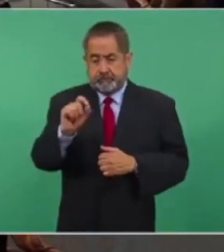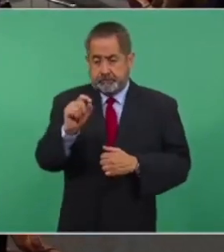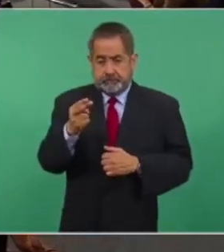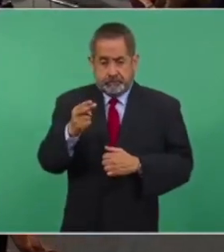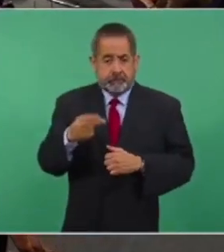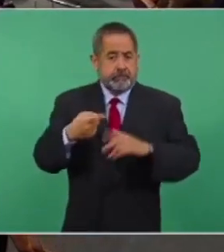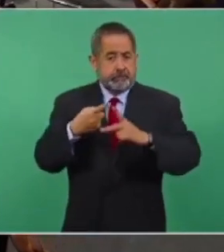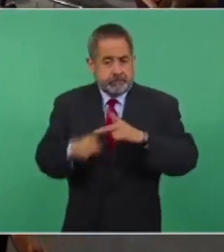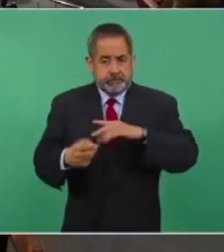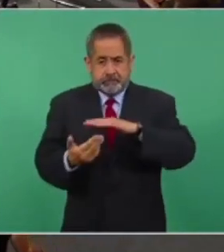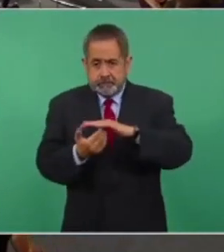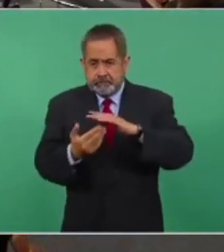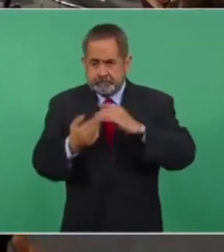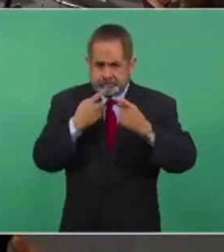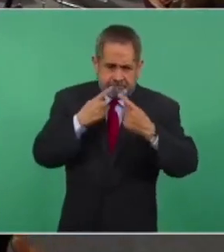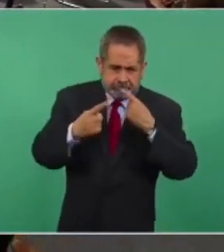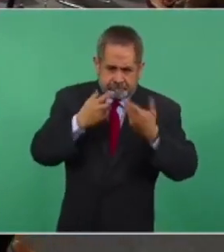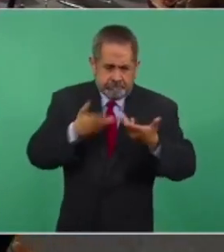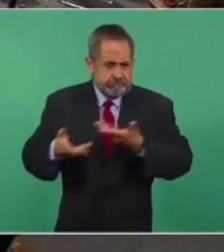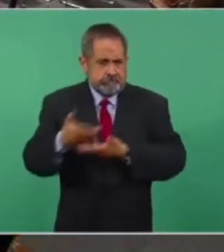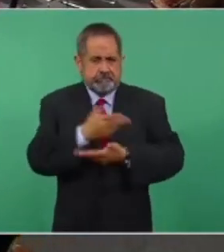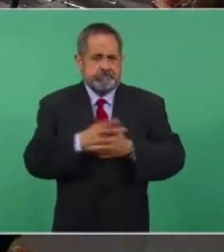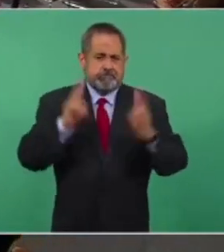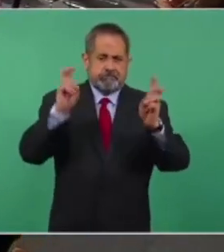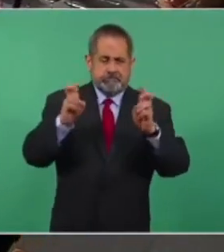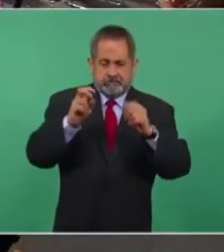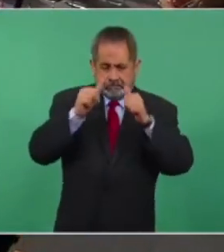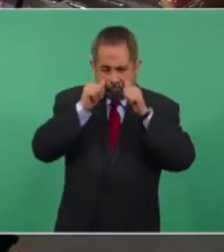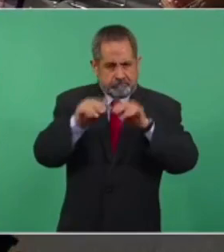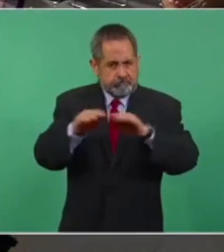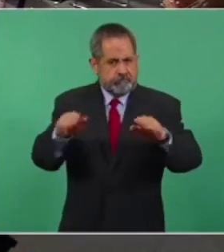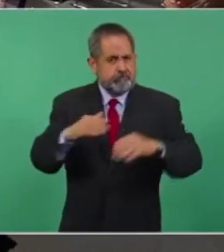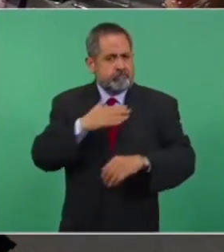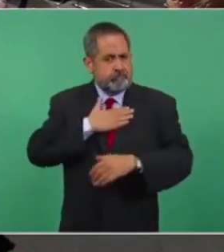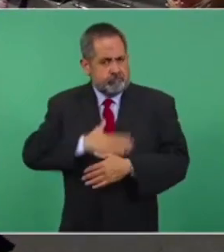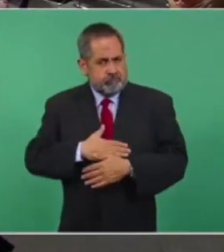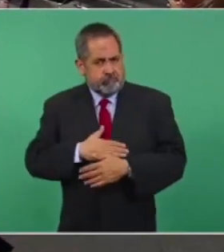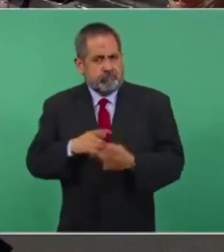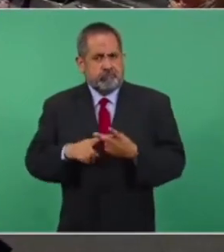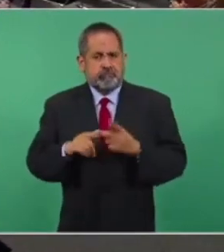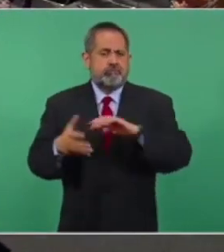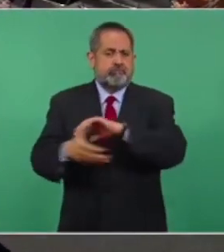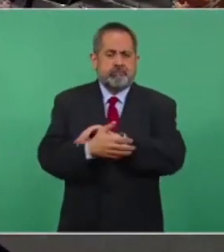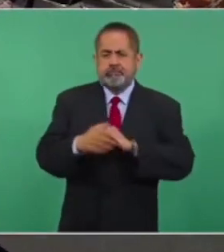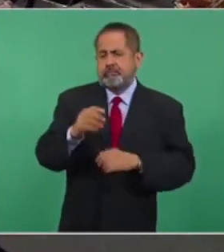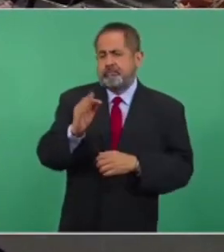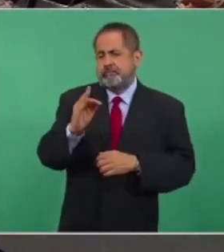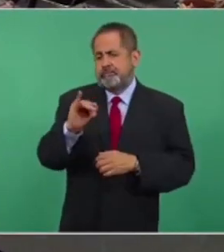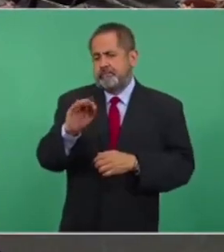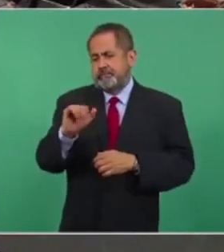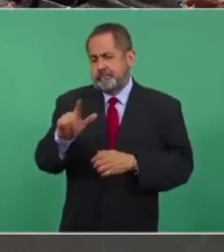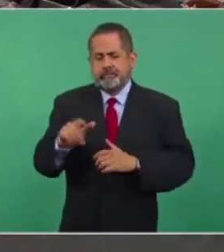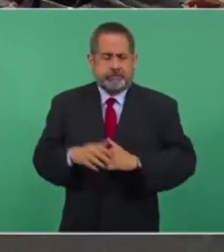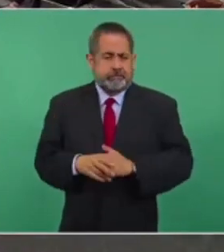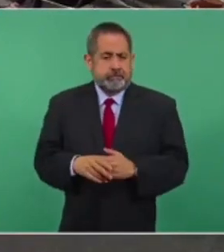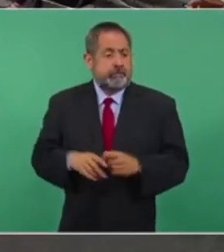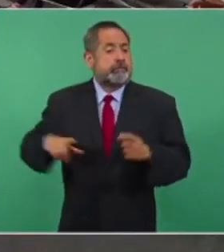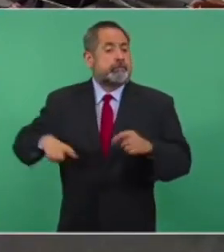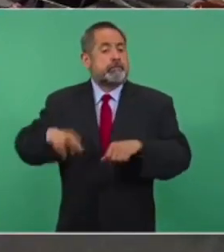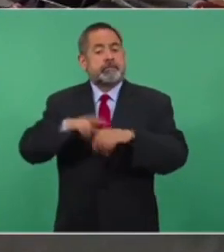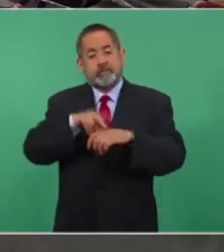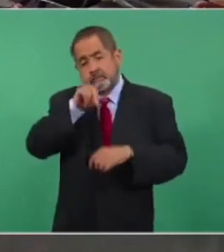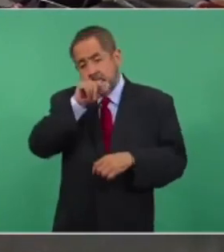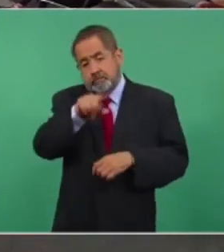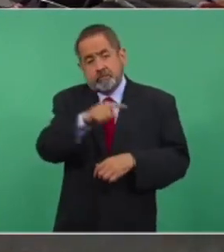de diálogo por un trato justo y el pacto fiscal que él señala. El gobernador de Jalisco